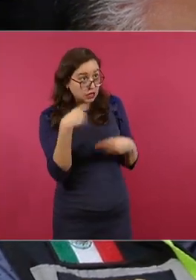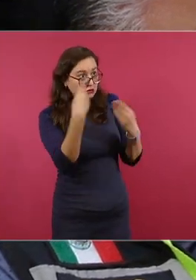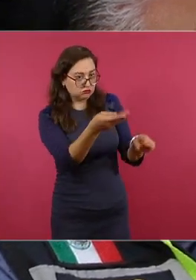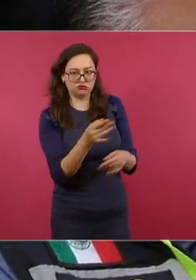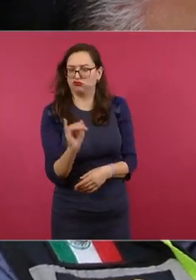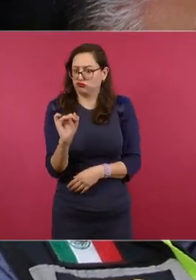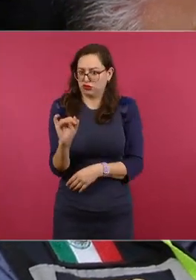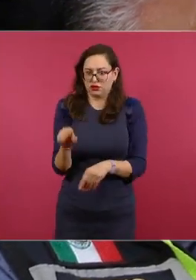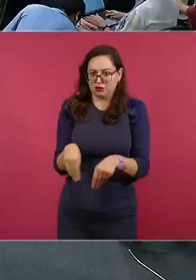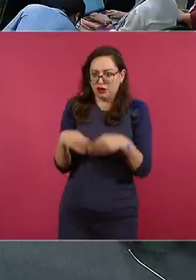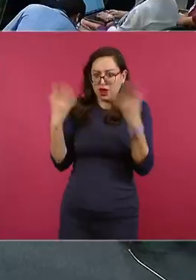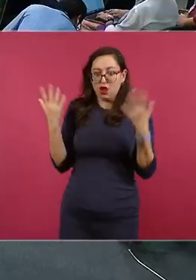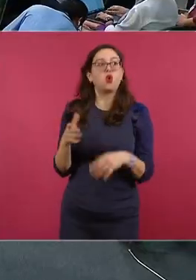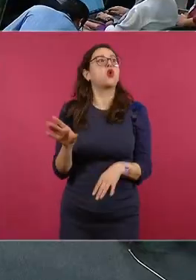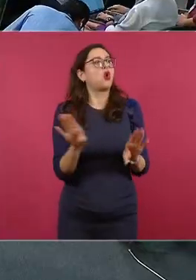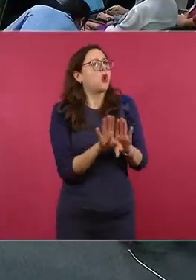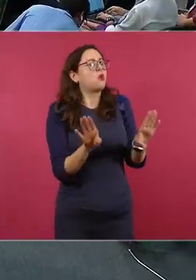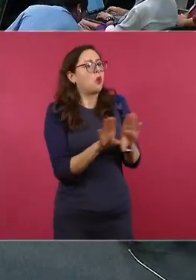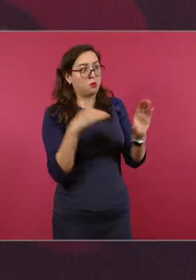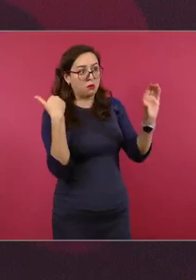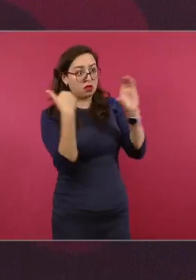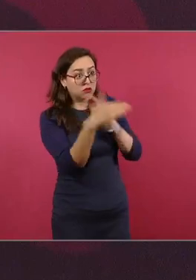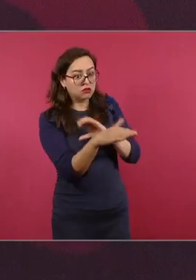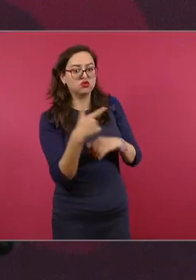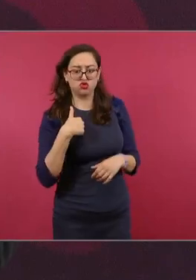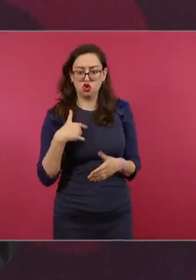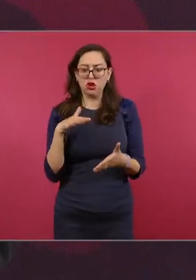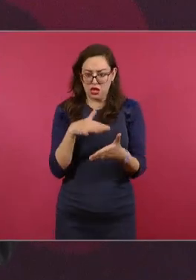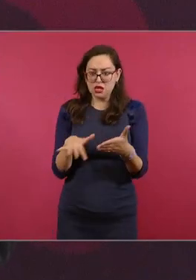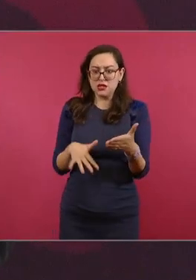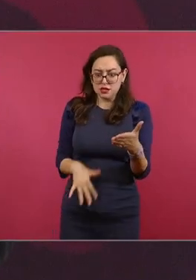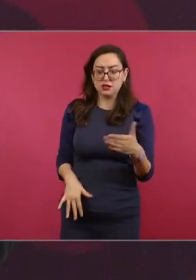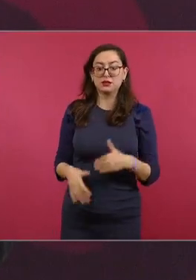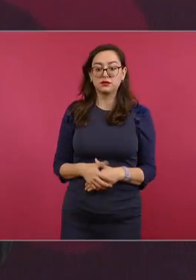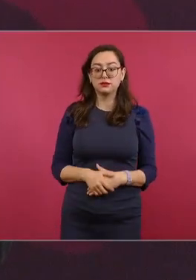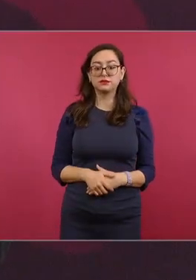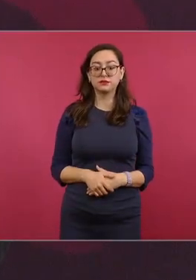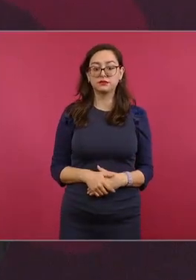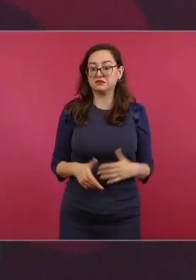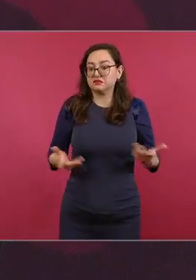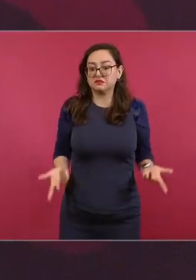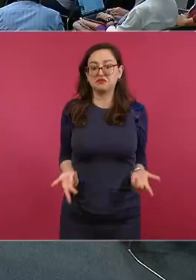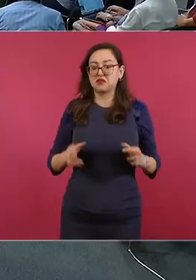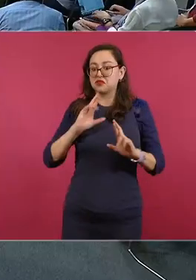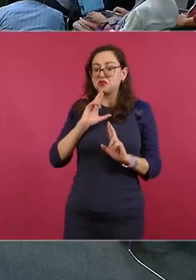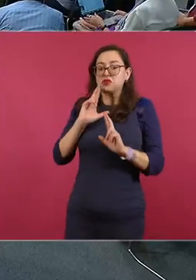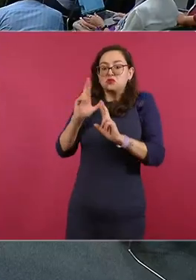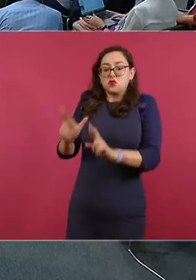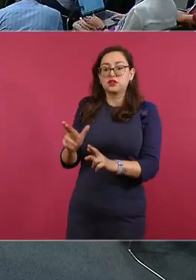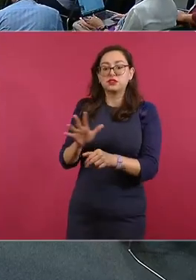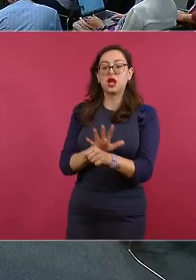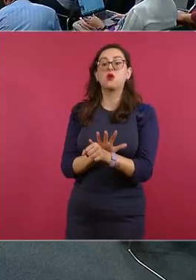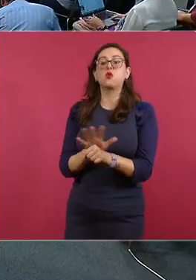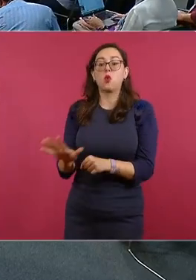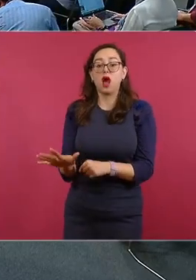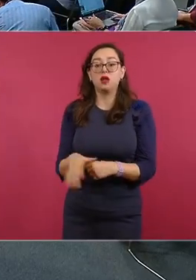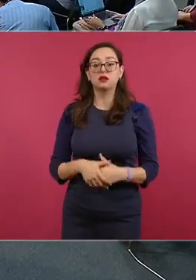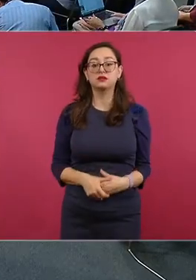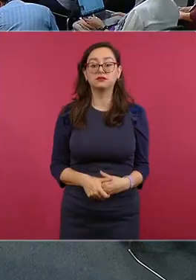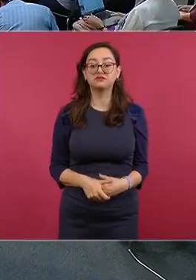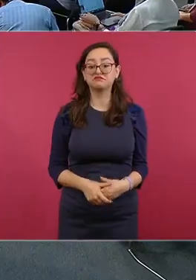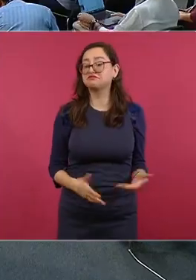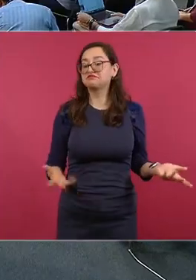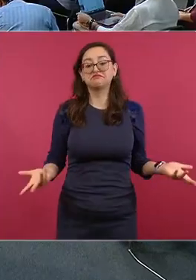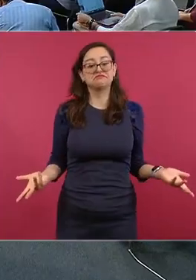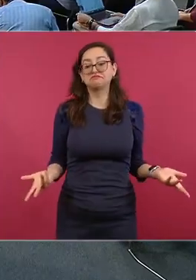leí. Se la leí. ¿Cuál ha sido la respuesta a la propuesta que usted hace? Pues no